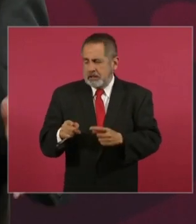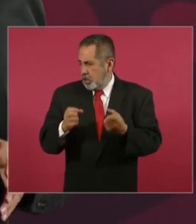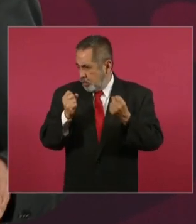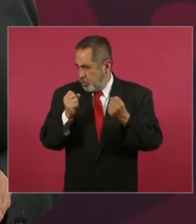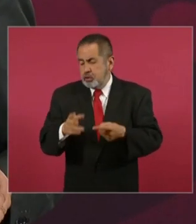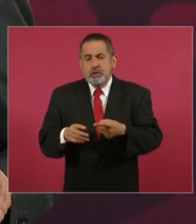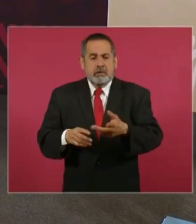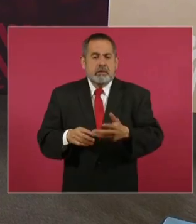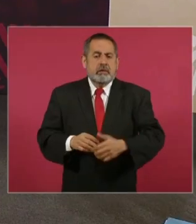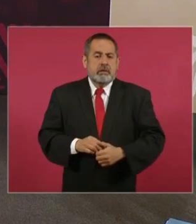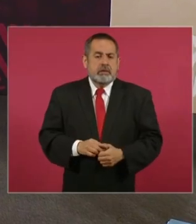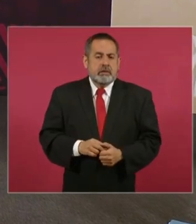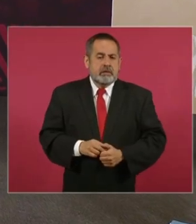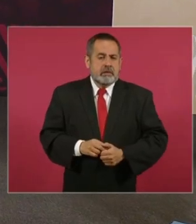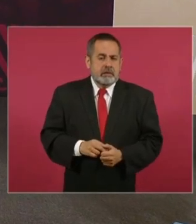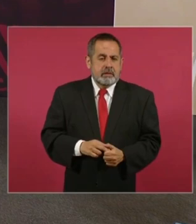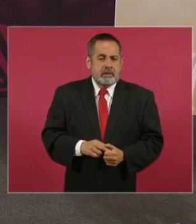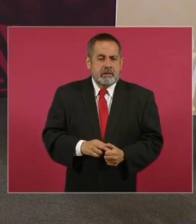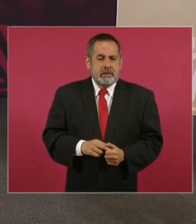Muchísimos